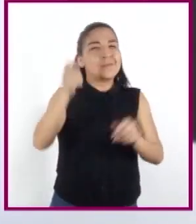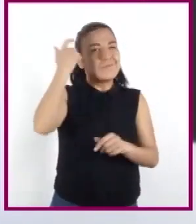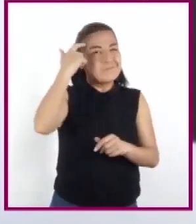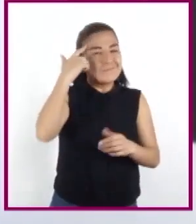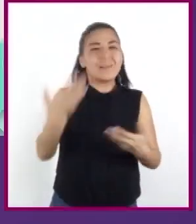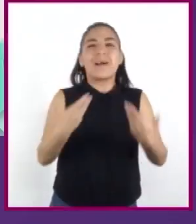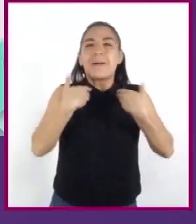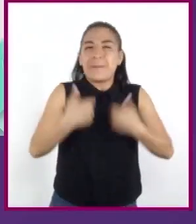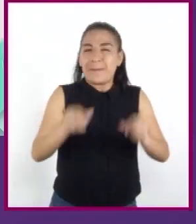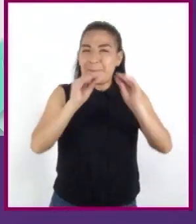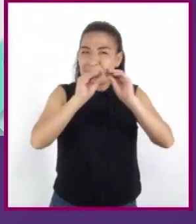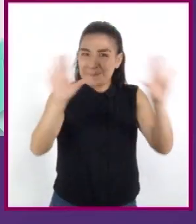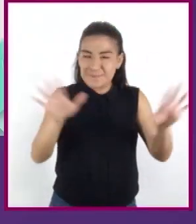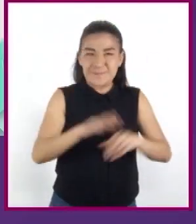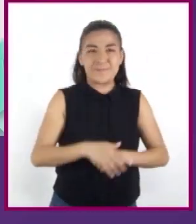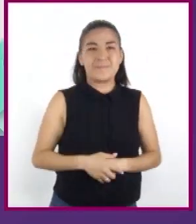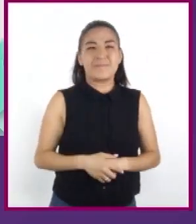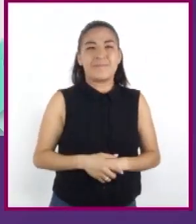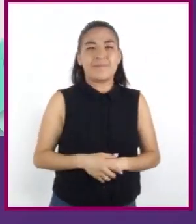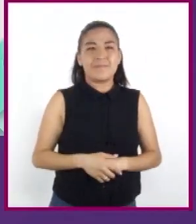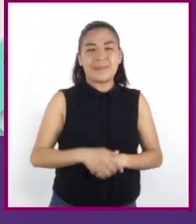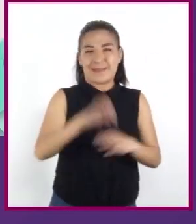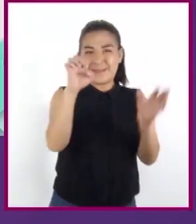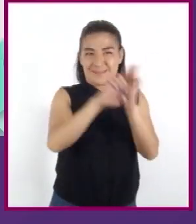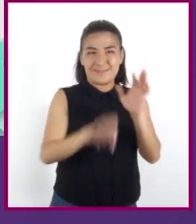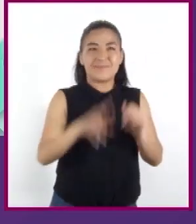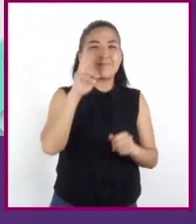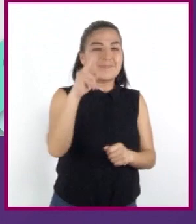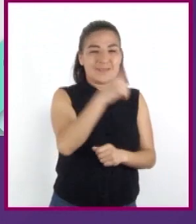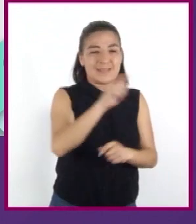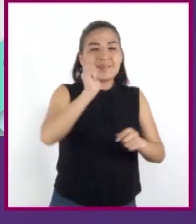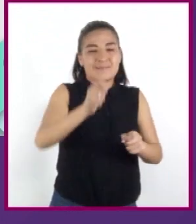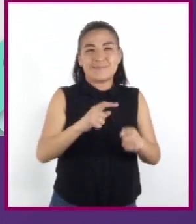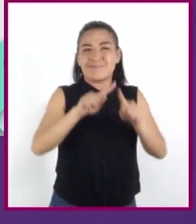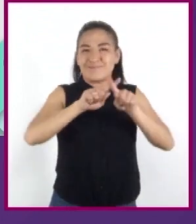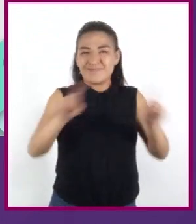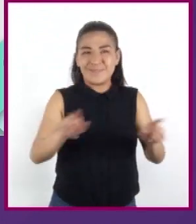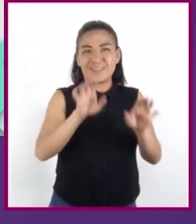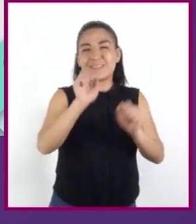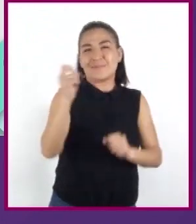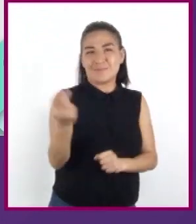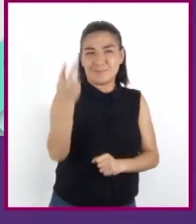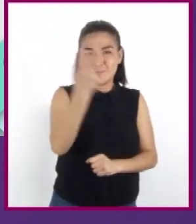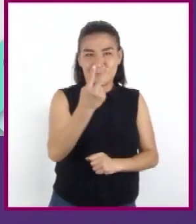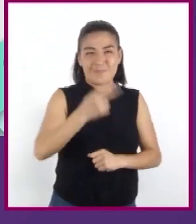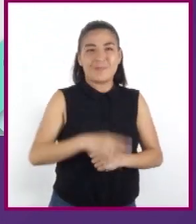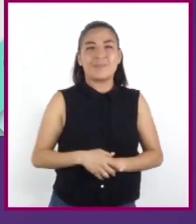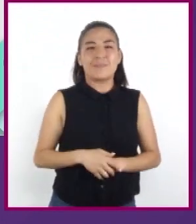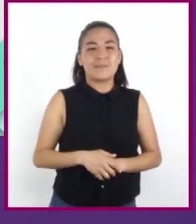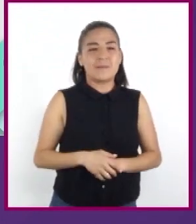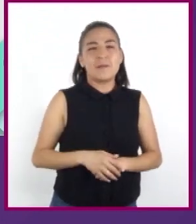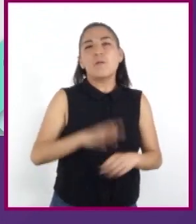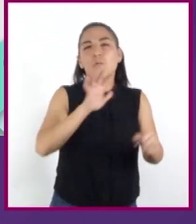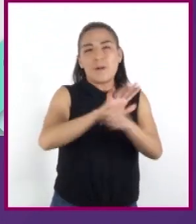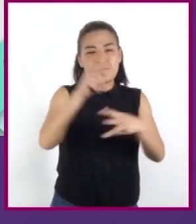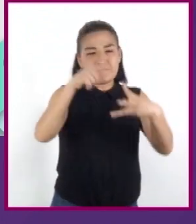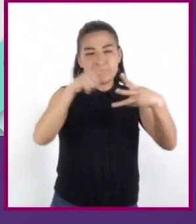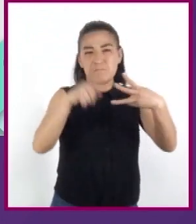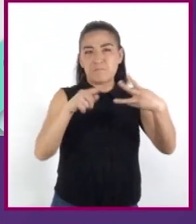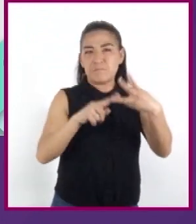lo más que puedan. Aquí tenemos un ejemplo de una diferencia de cuadrados. Y aquí tenemos 3 opciones de